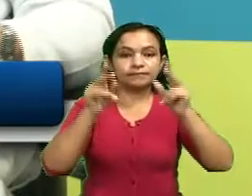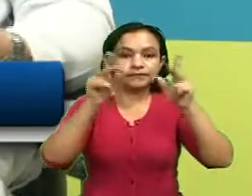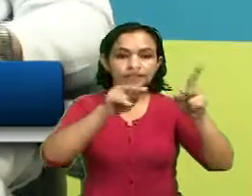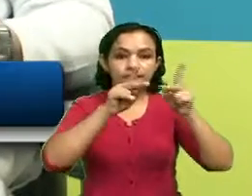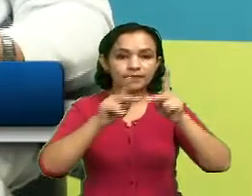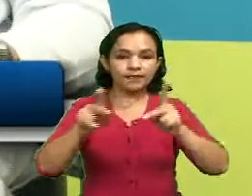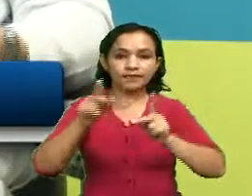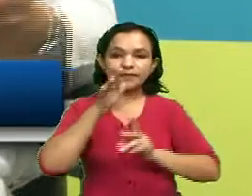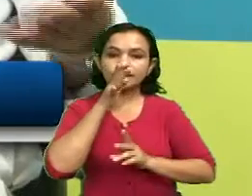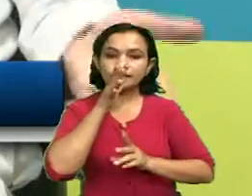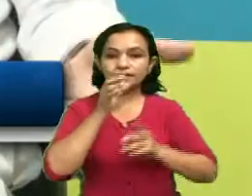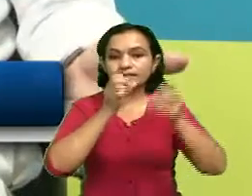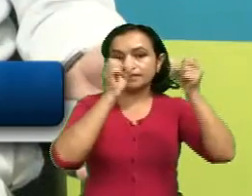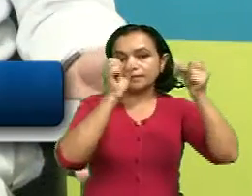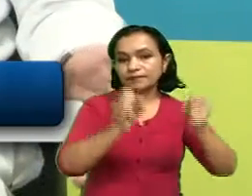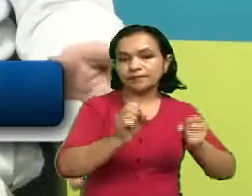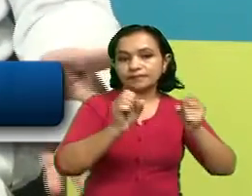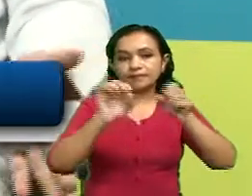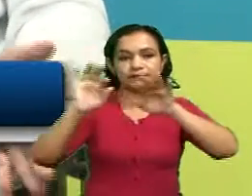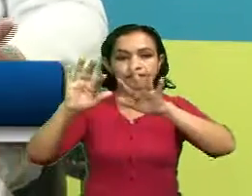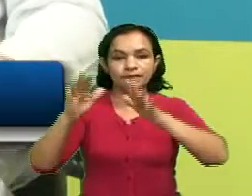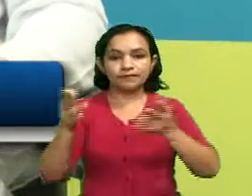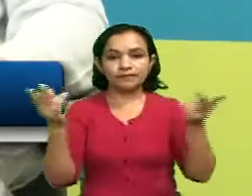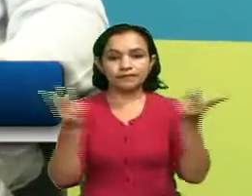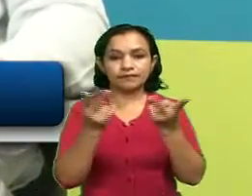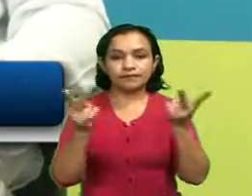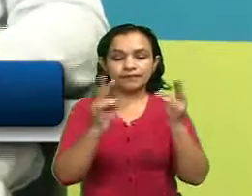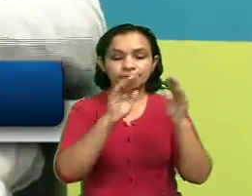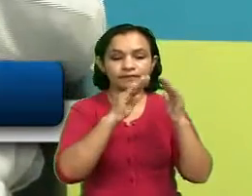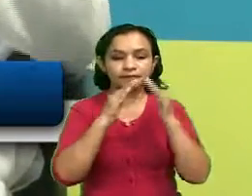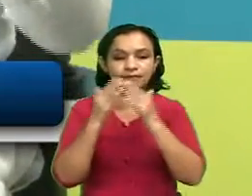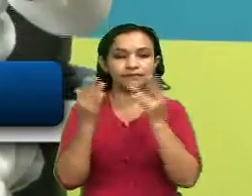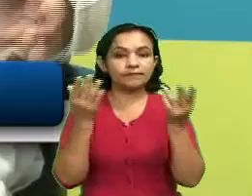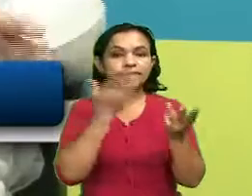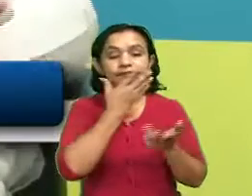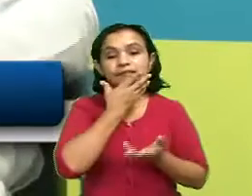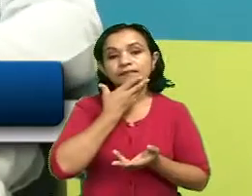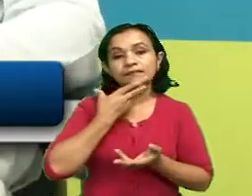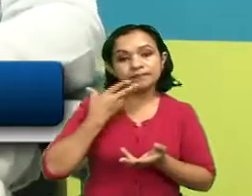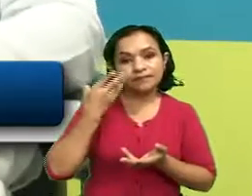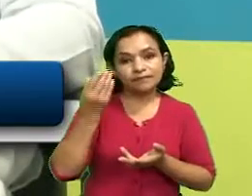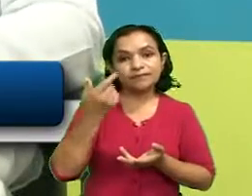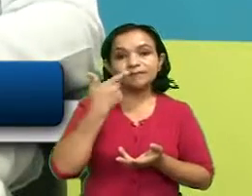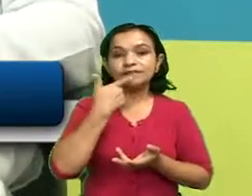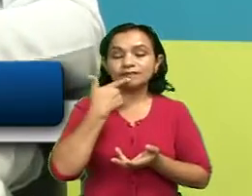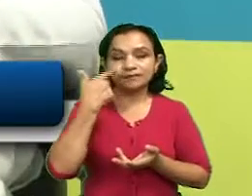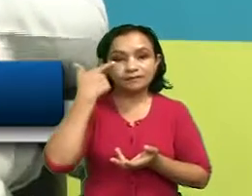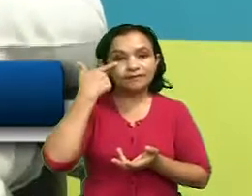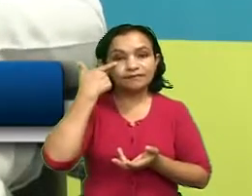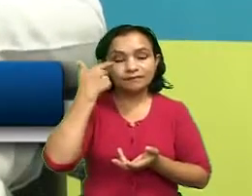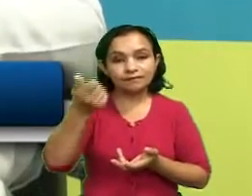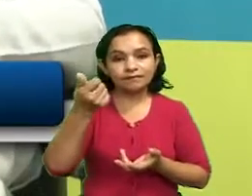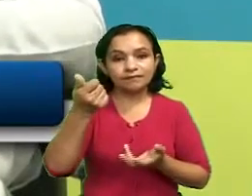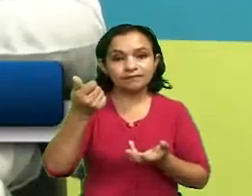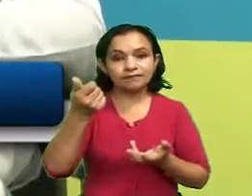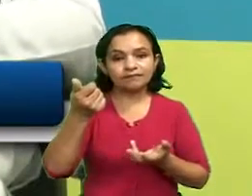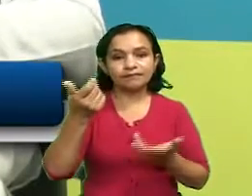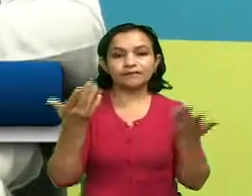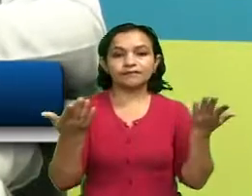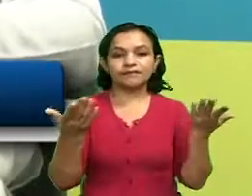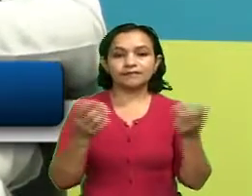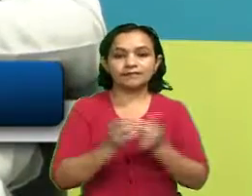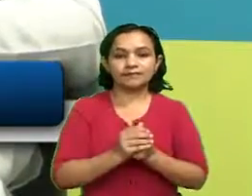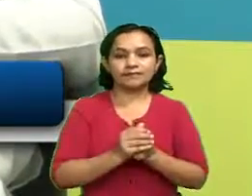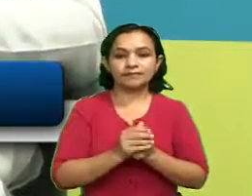personas, el chaval o la chavala que vive en el barrio, porque la mayoría son jóvenes, y que lo conoce el vecino. Entonces ellos pasan más tiempo en el barrio y a través